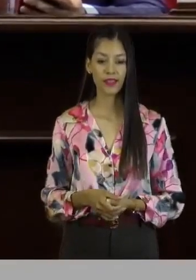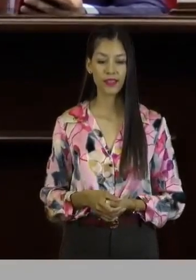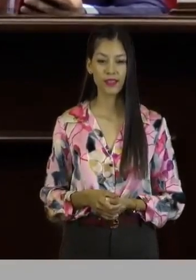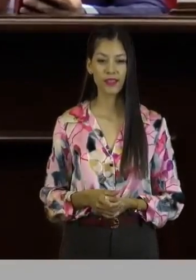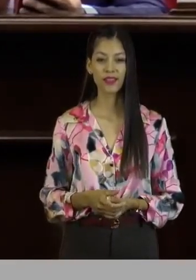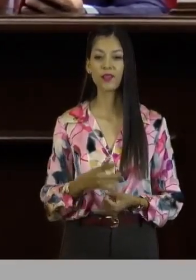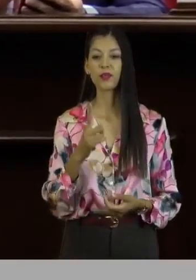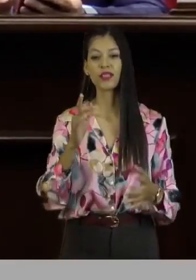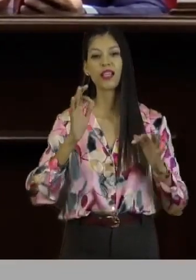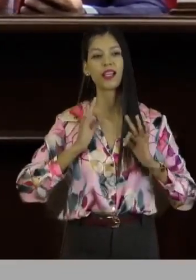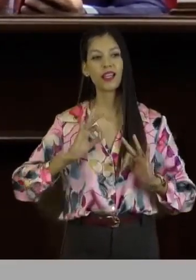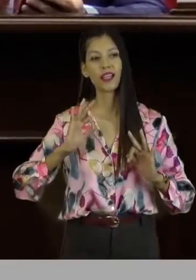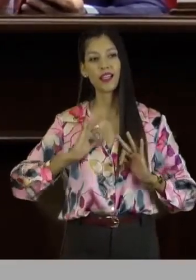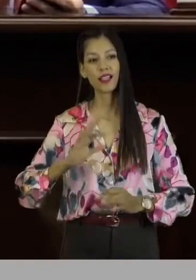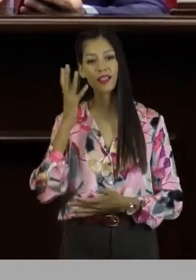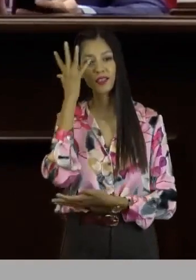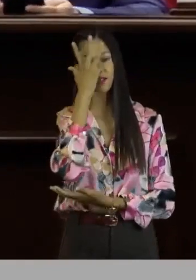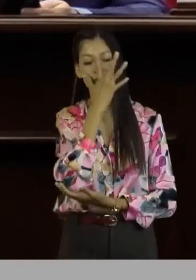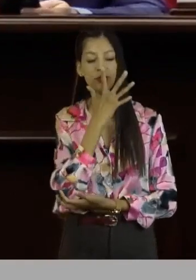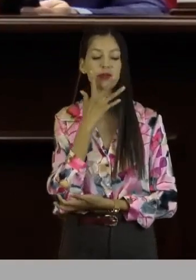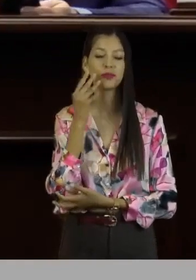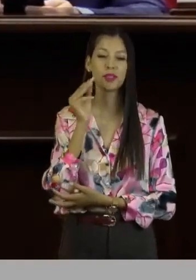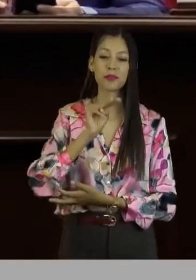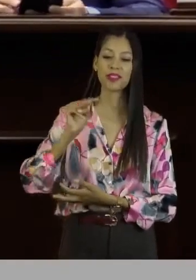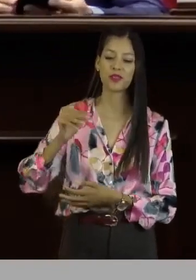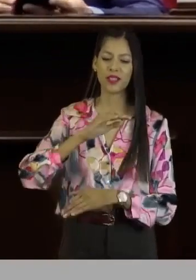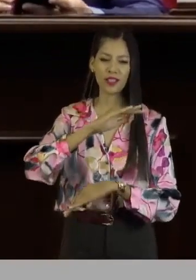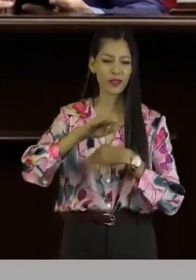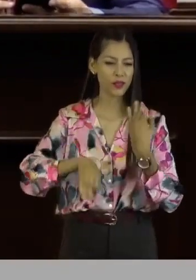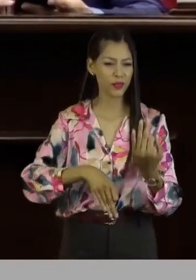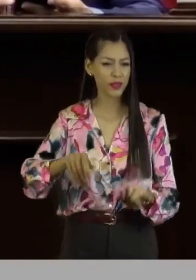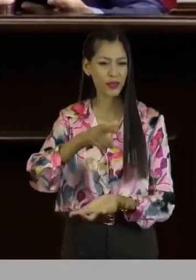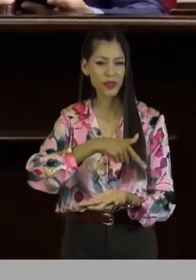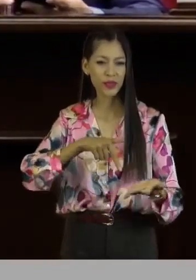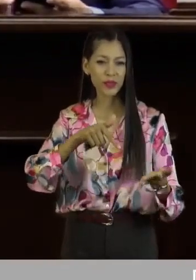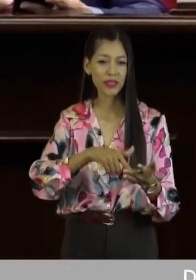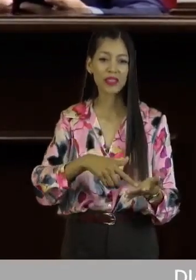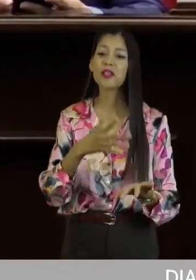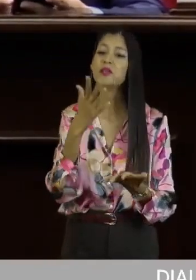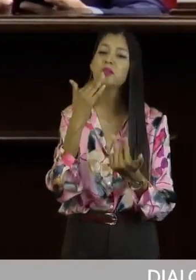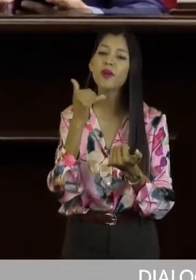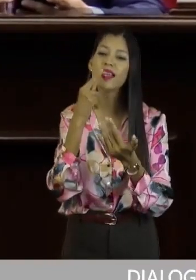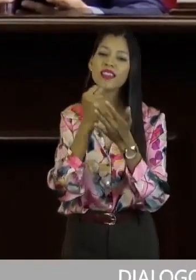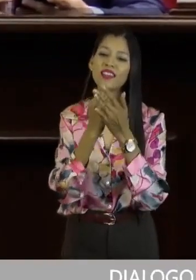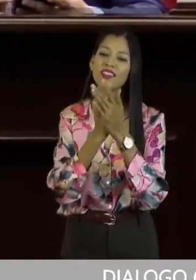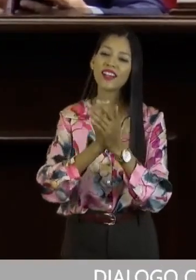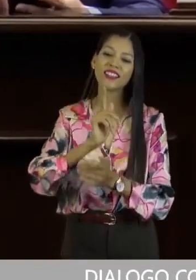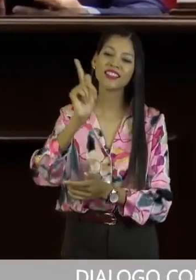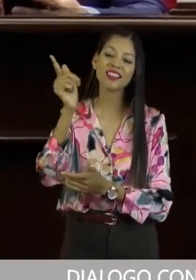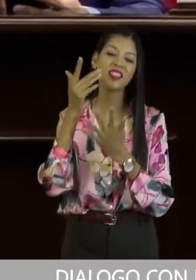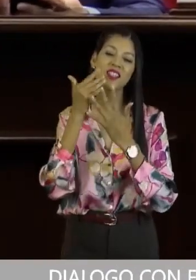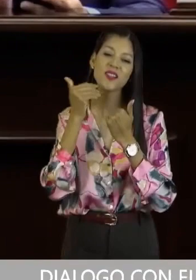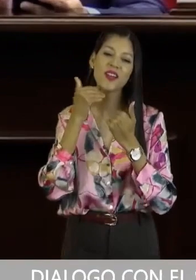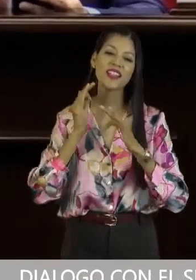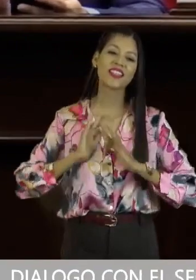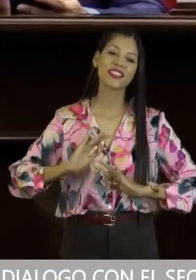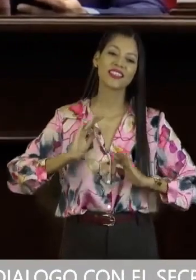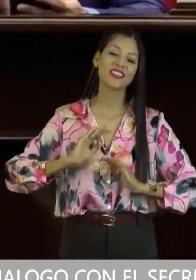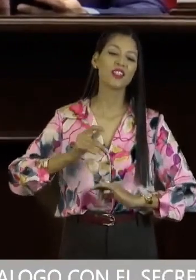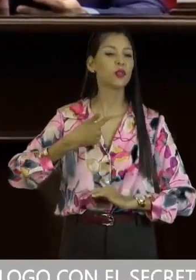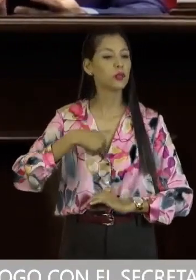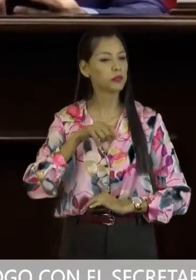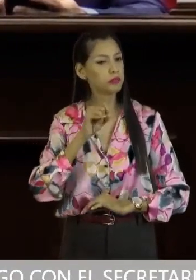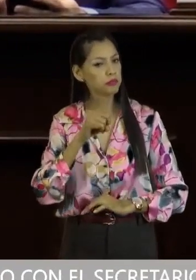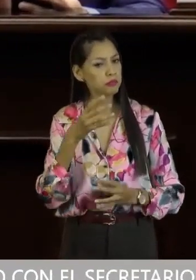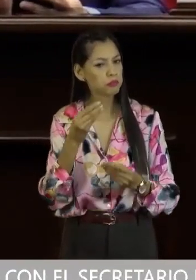una tranquila belleza, Michoacán, todos los rincones. Eso no lo tenemos en Tabasco. No somos Sí, abundancia,